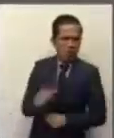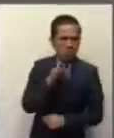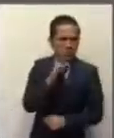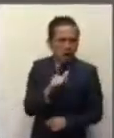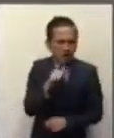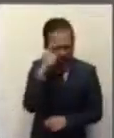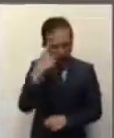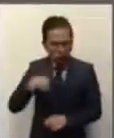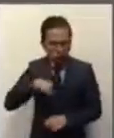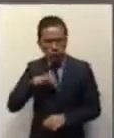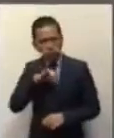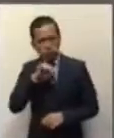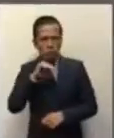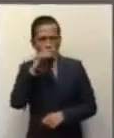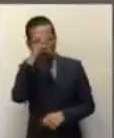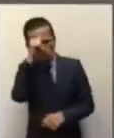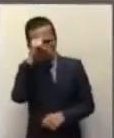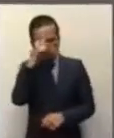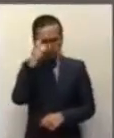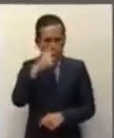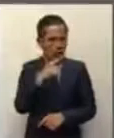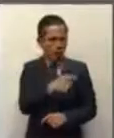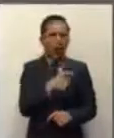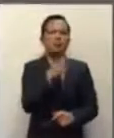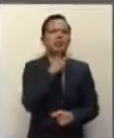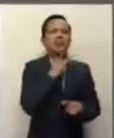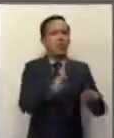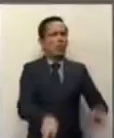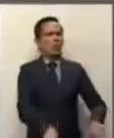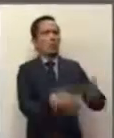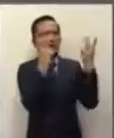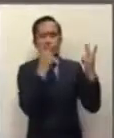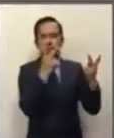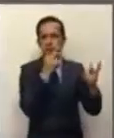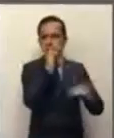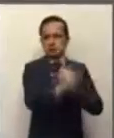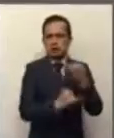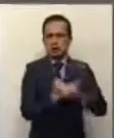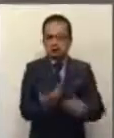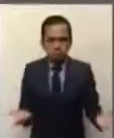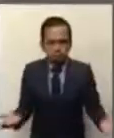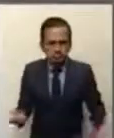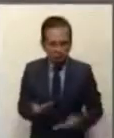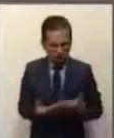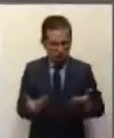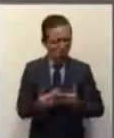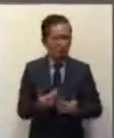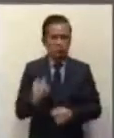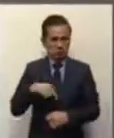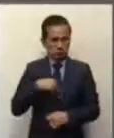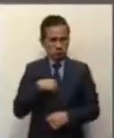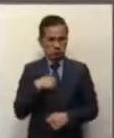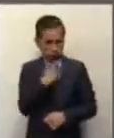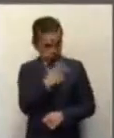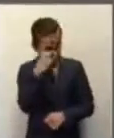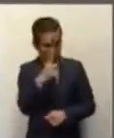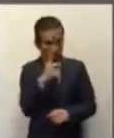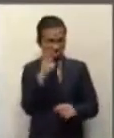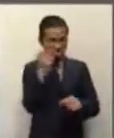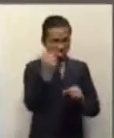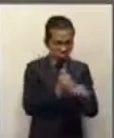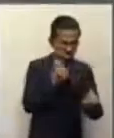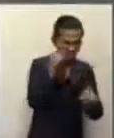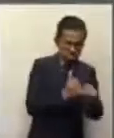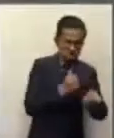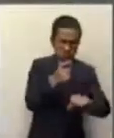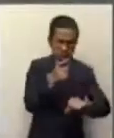estábamos de acuerdo con entregar el petróleo a los extranjeros. Ahora no estamos de acuerdo con el ecocidio que se va a